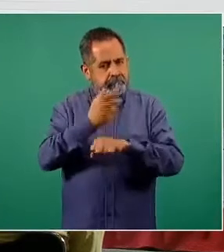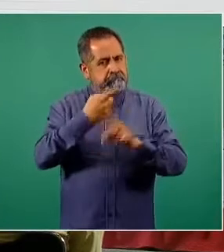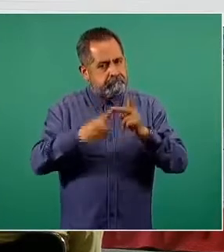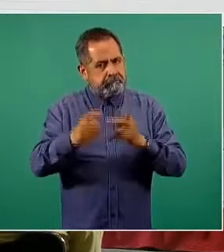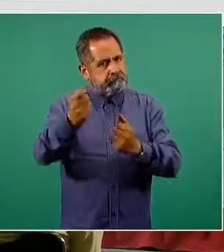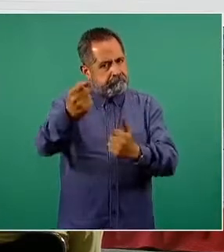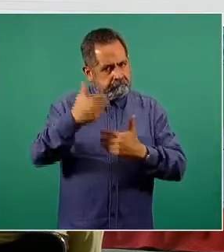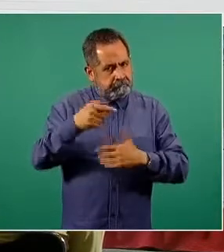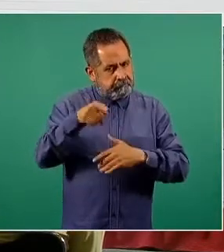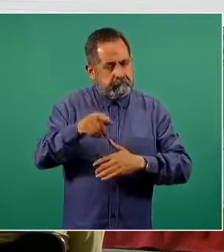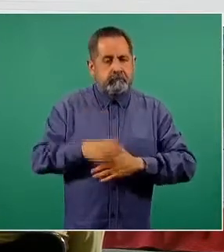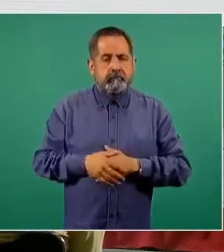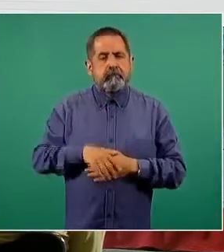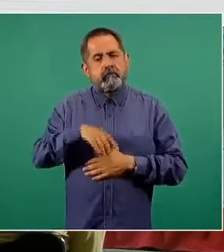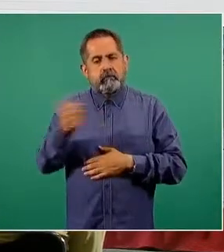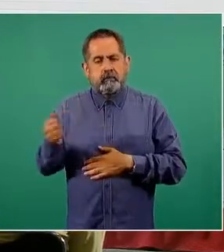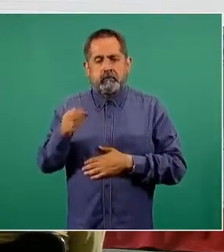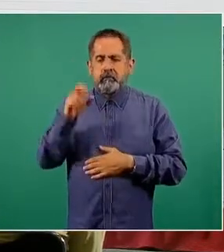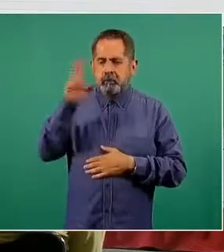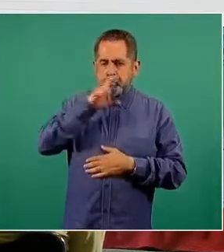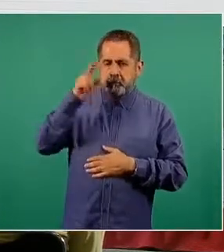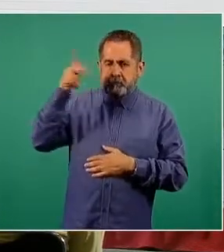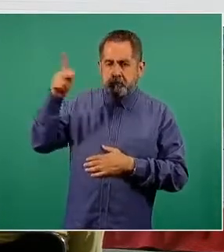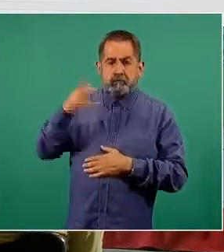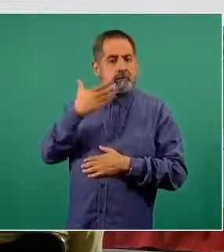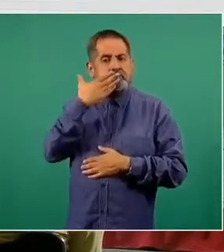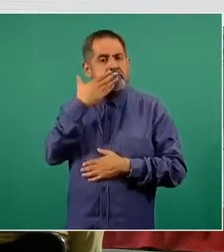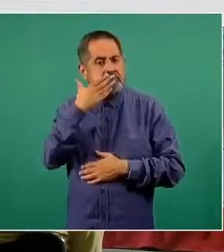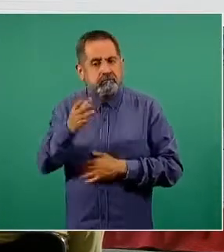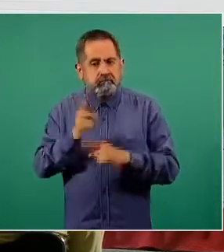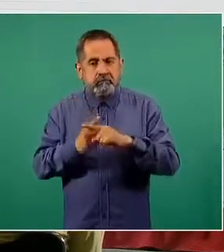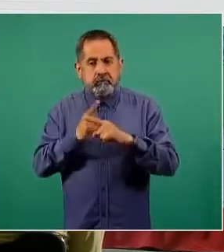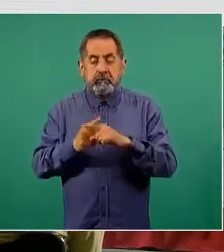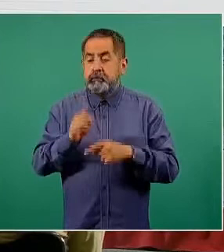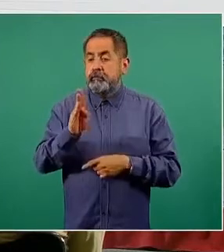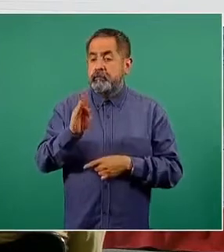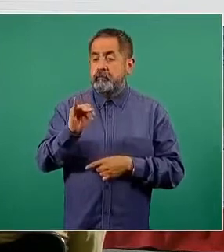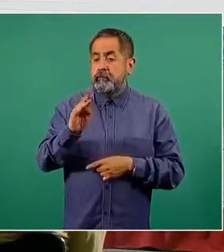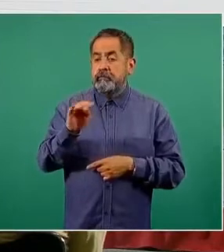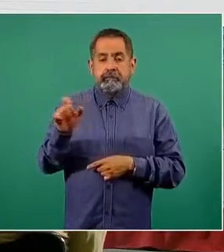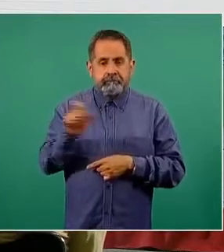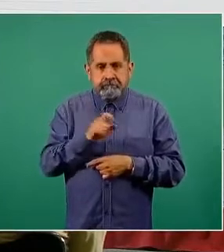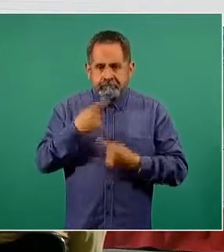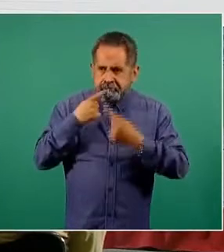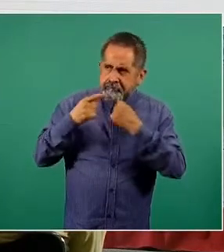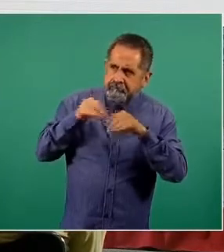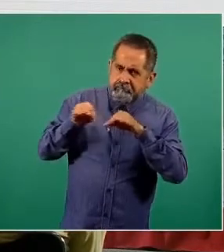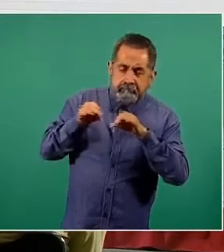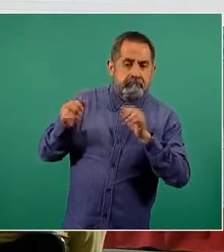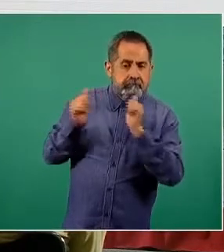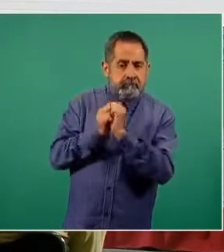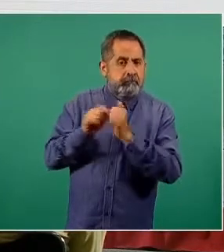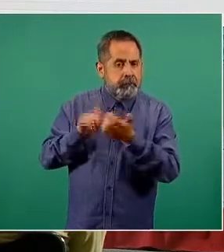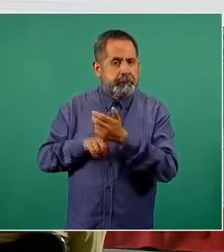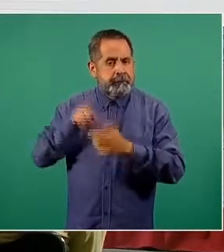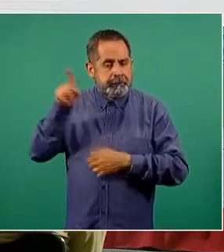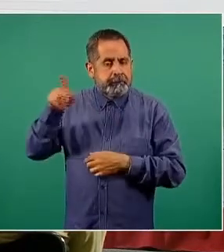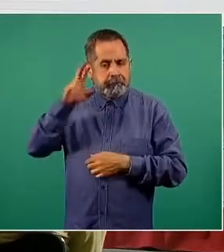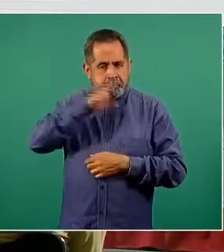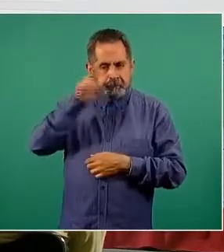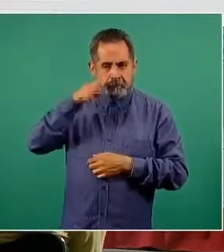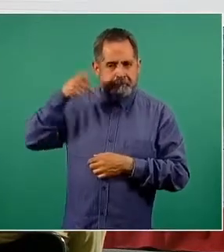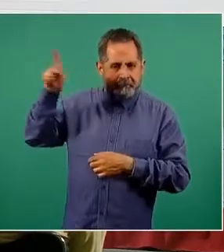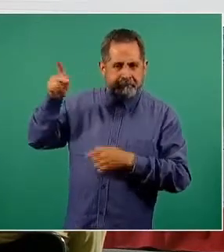de liberación. De Sputnik V tenemos también noticias positivas. Birmex ha estado trabajando con